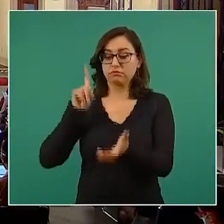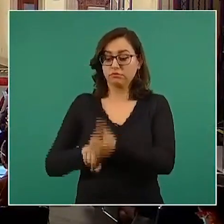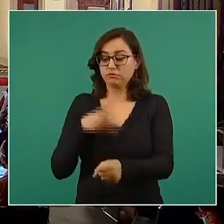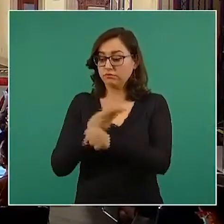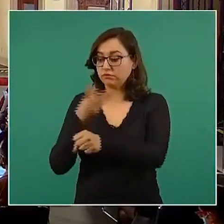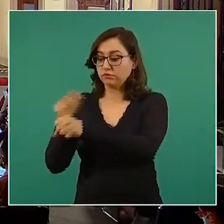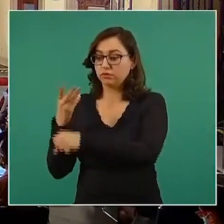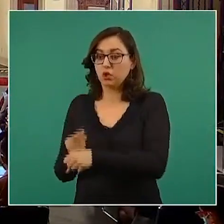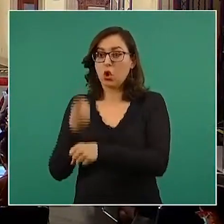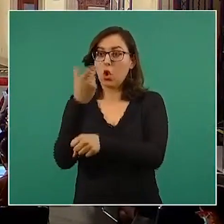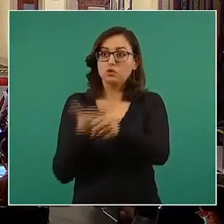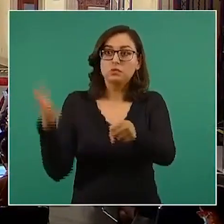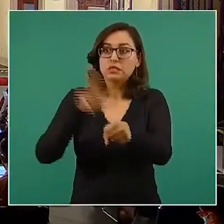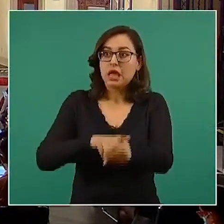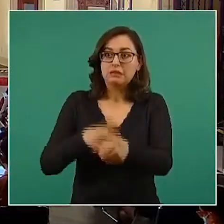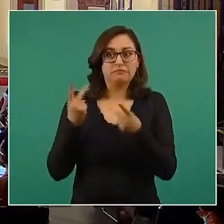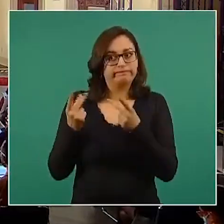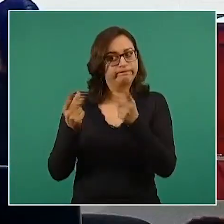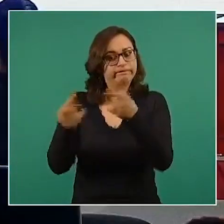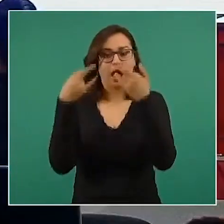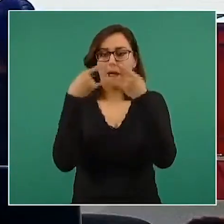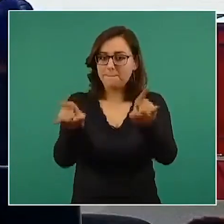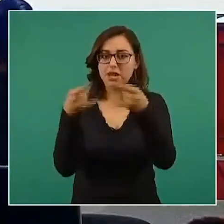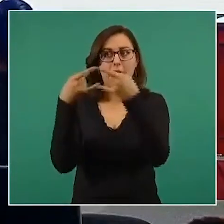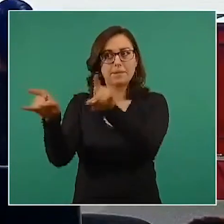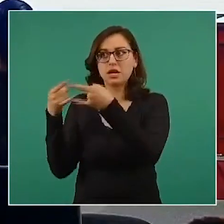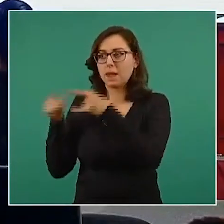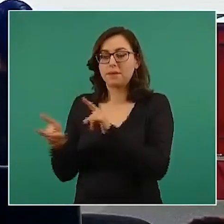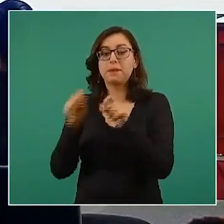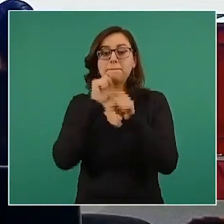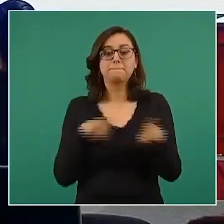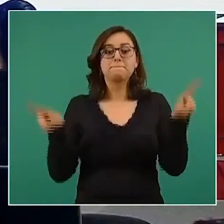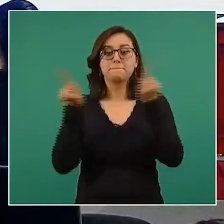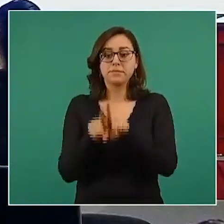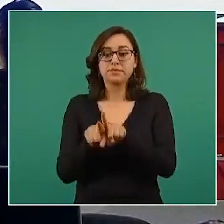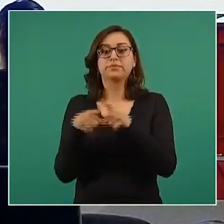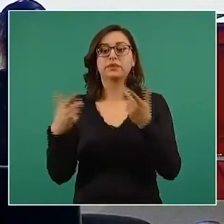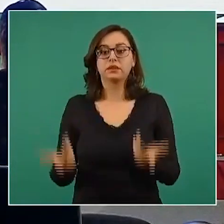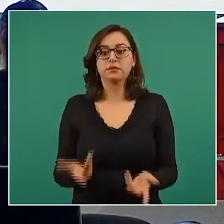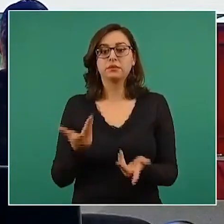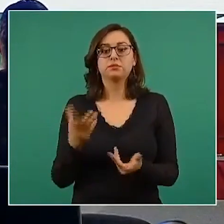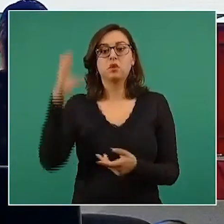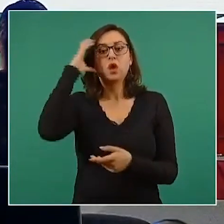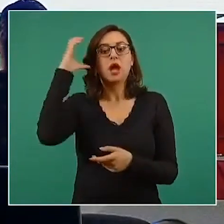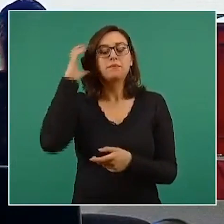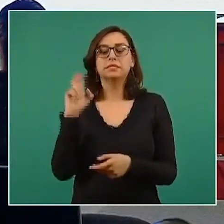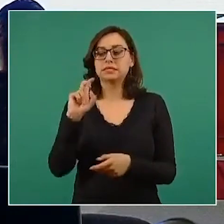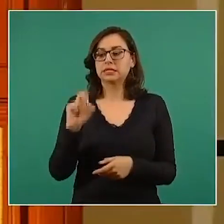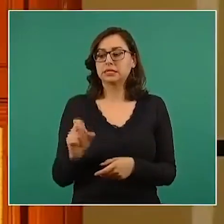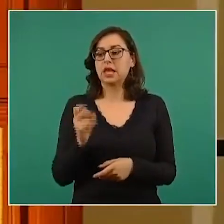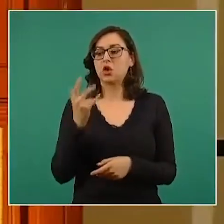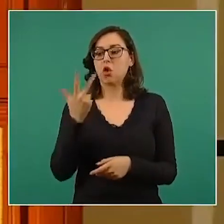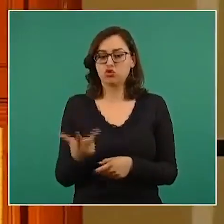apertura anticipada de hospitales, la expansión hospitalaria con un modelo de CEMEX, con unidades médicas de 38